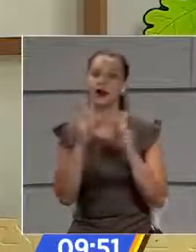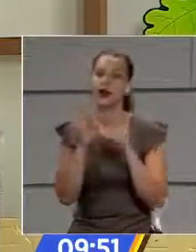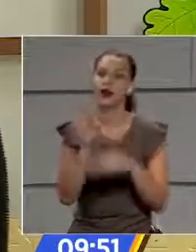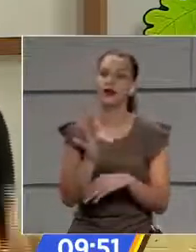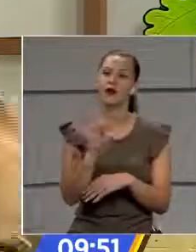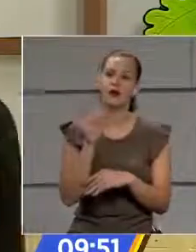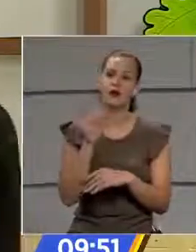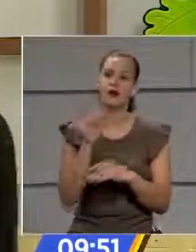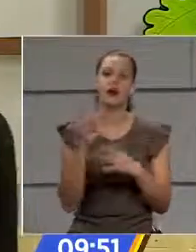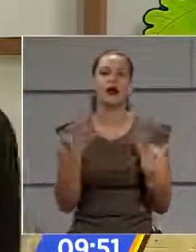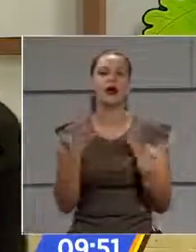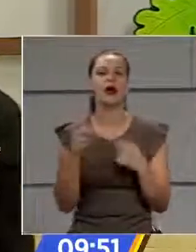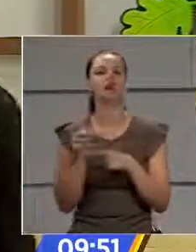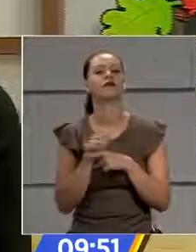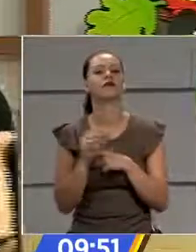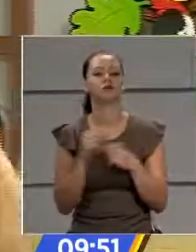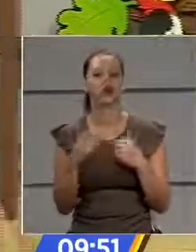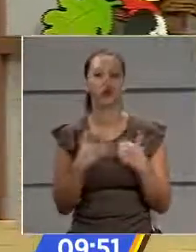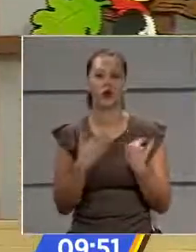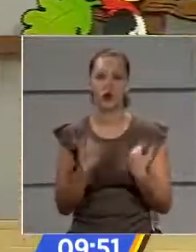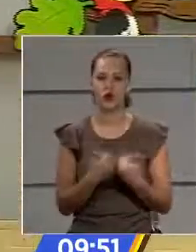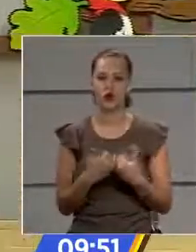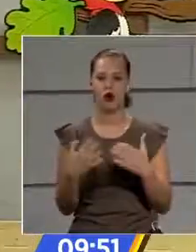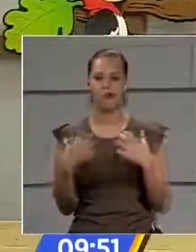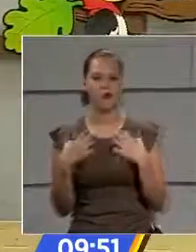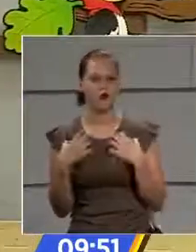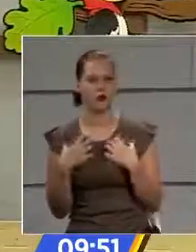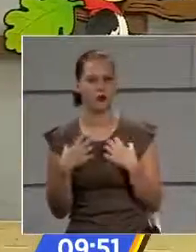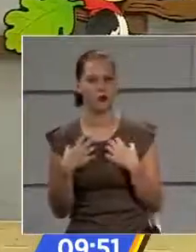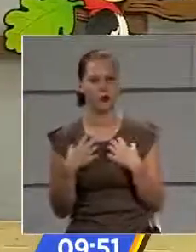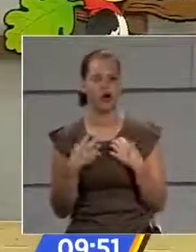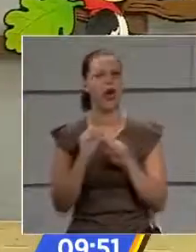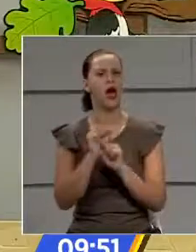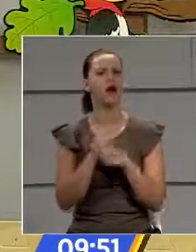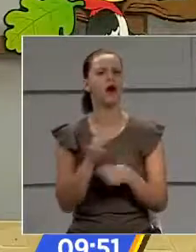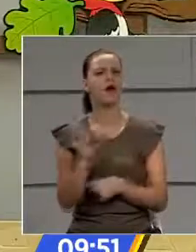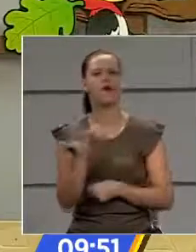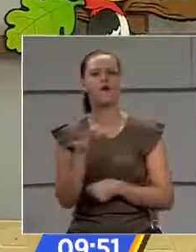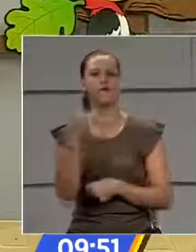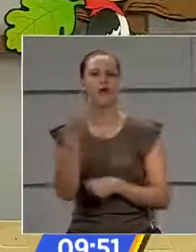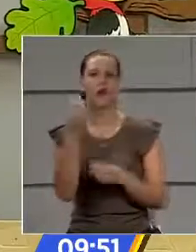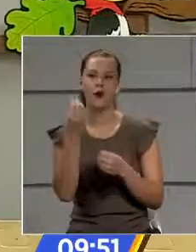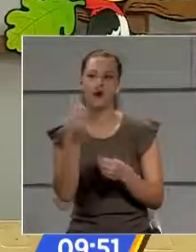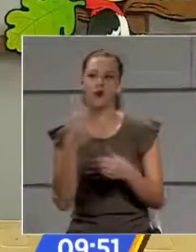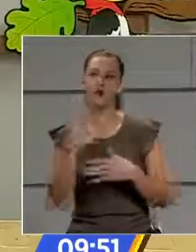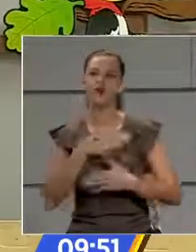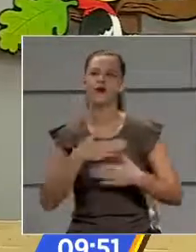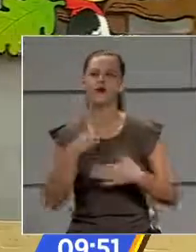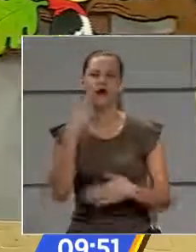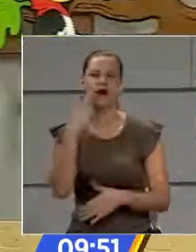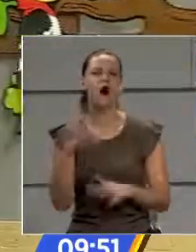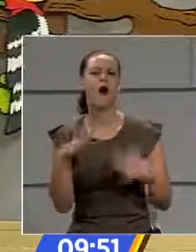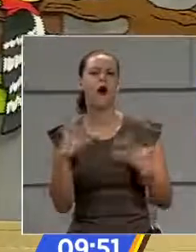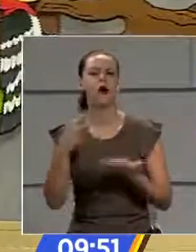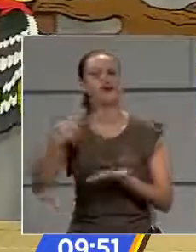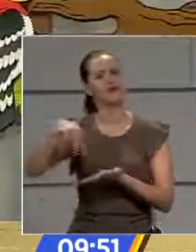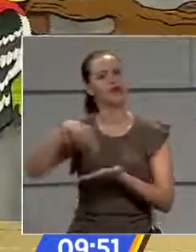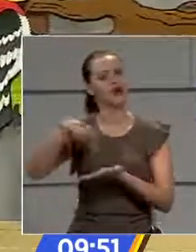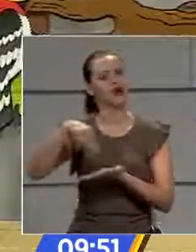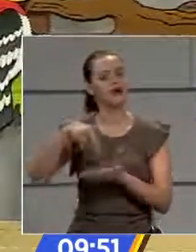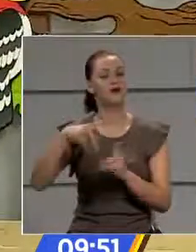a que vamos a ejercitar ahora el corazón y los pulmones. Y lo vamos a hacer de una manera muy entretenida. ¿Y saben cómo? Bailando, ¿de